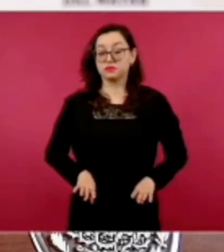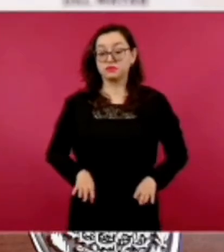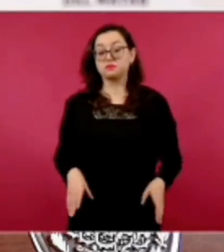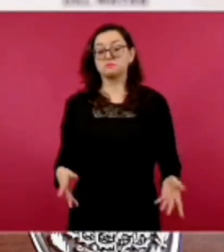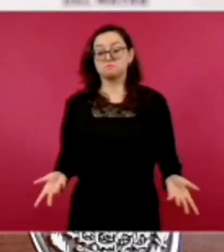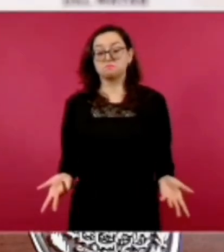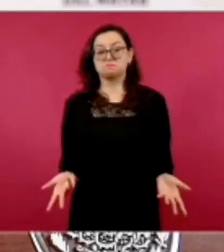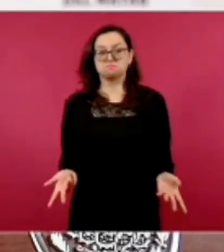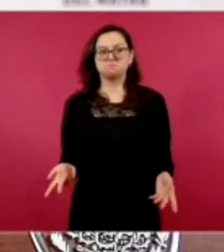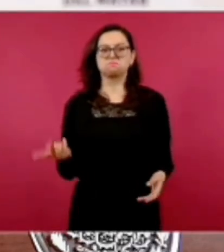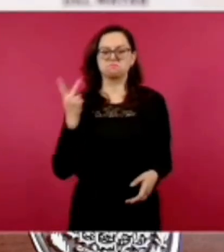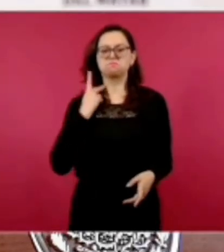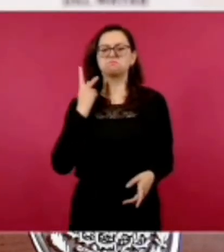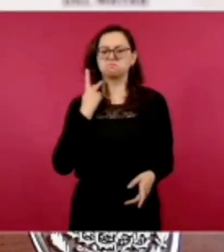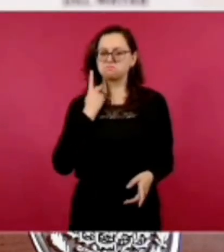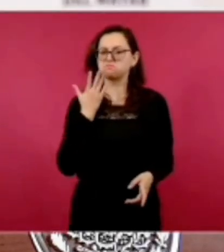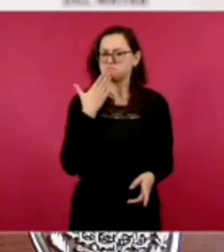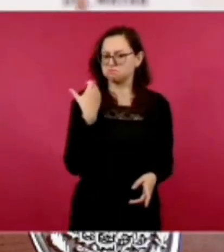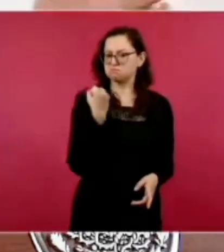político